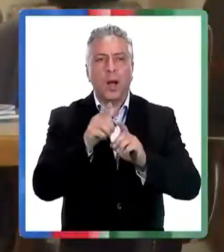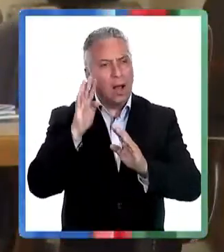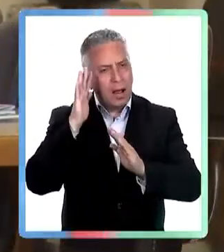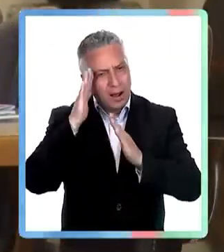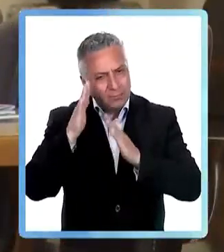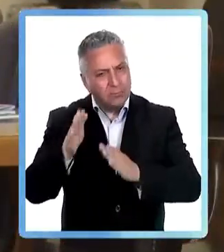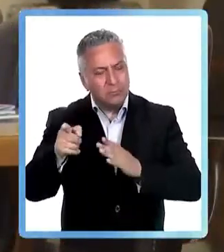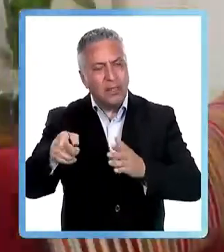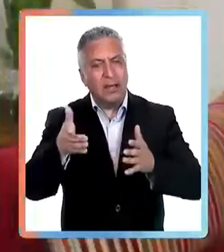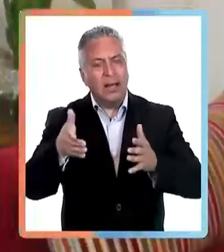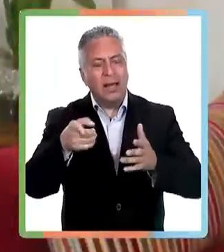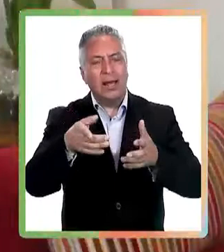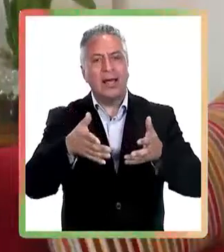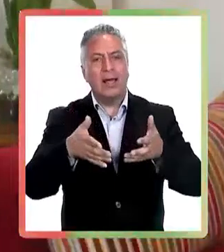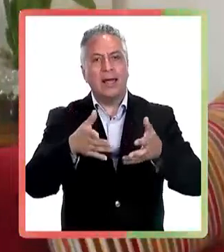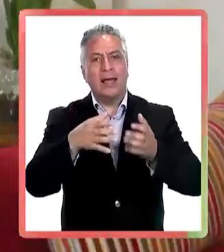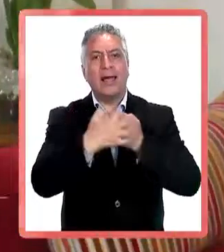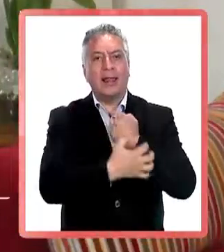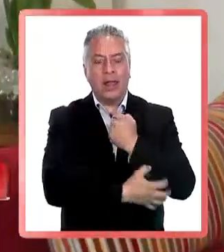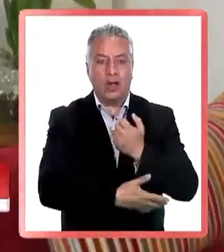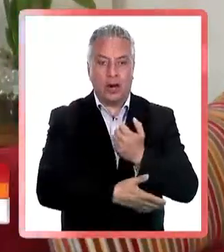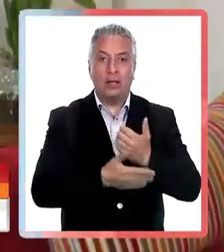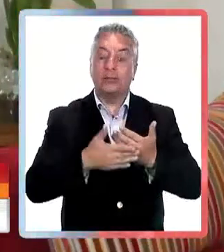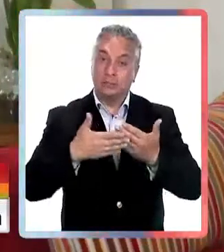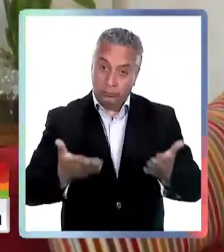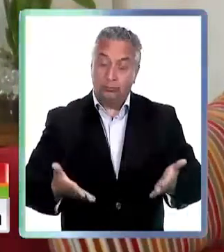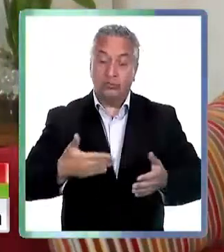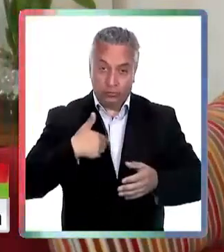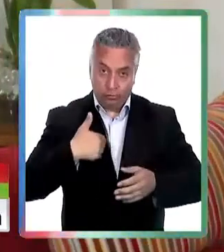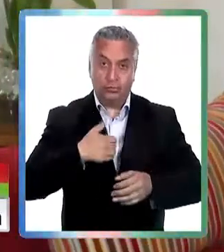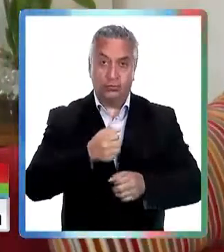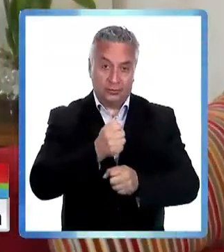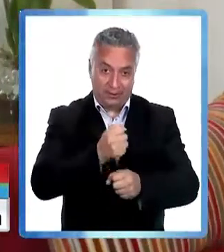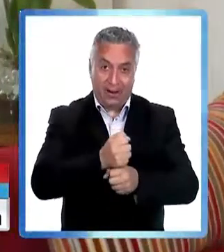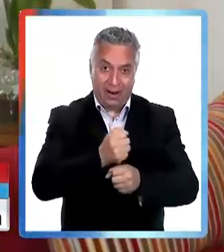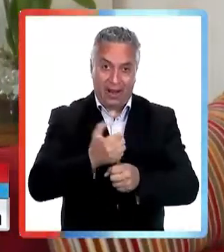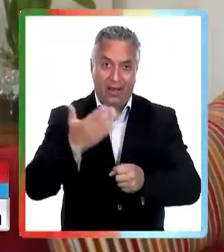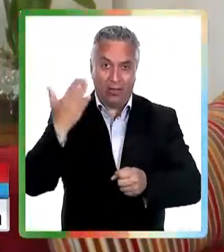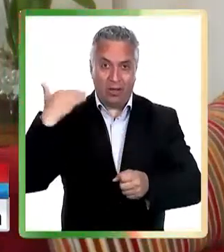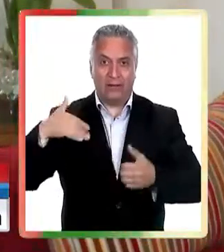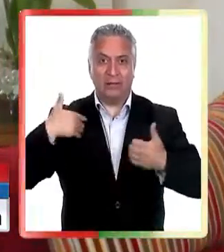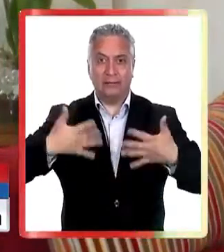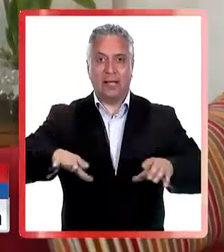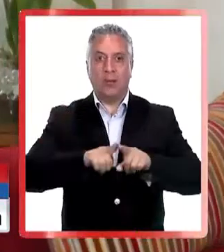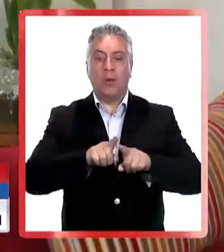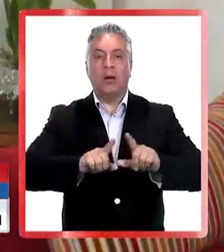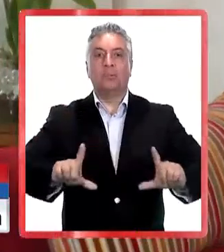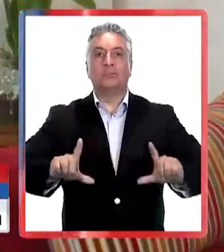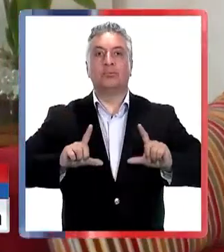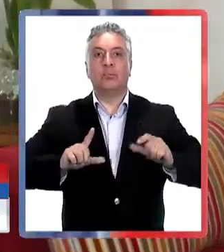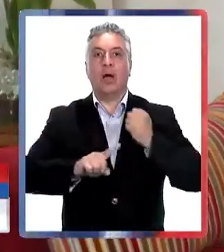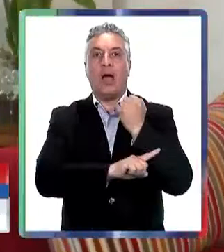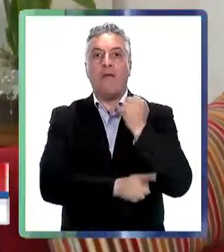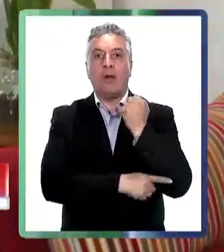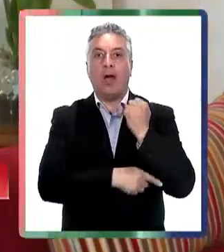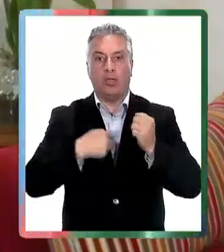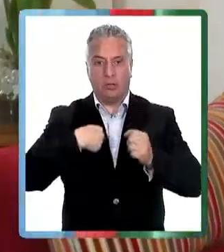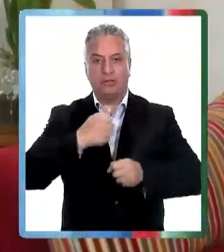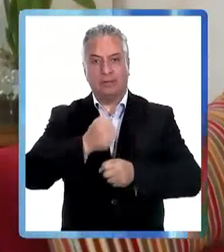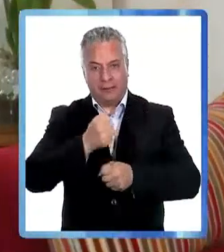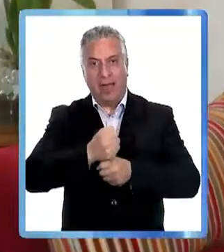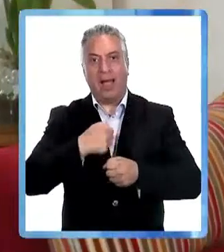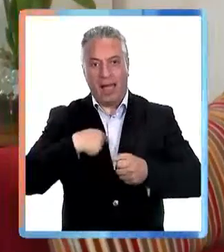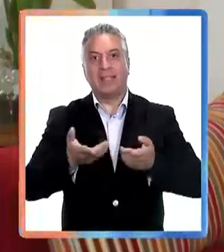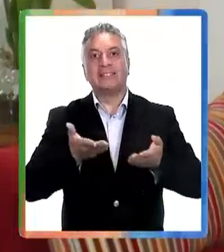regiones? Tengo la relación que me ha tocado a propósito. Yo he trabajado desde que me recibí de abogada en el